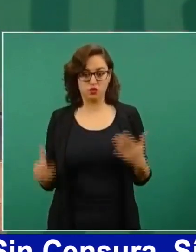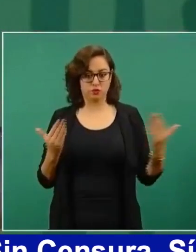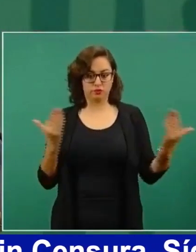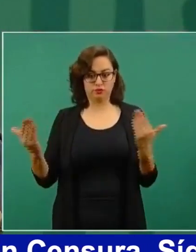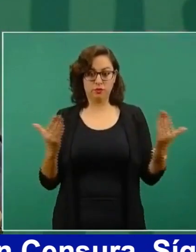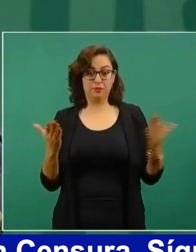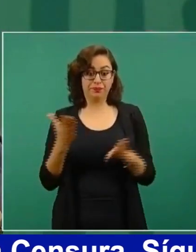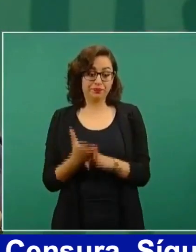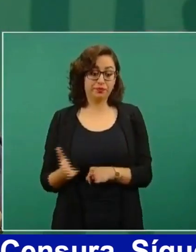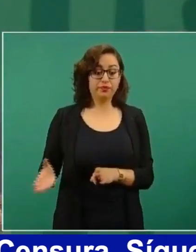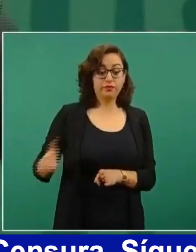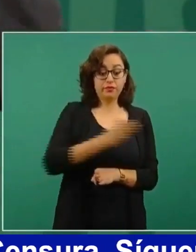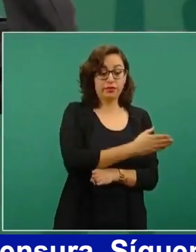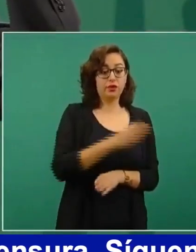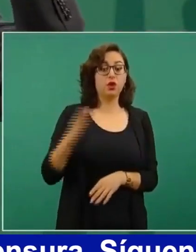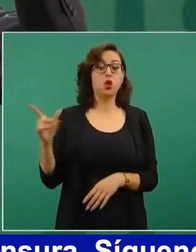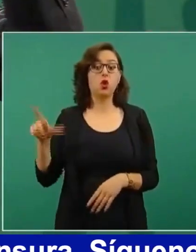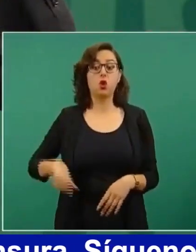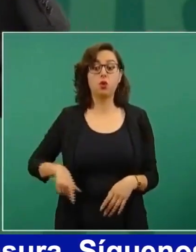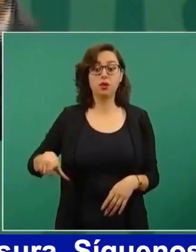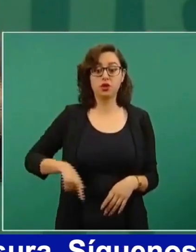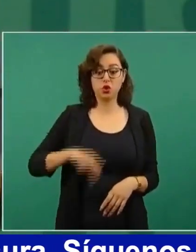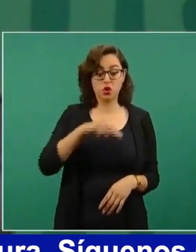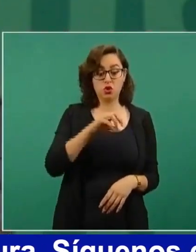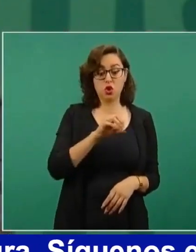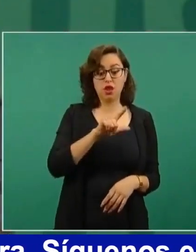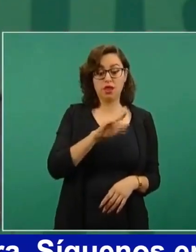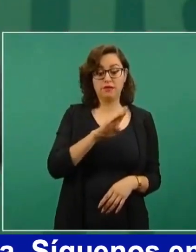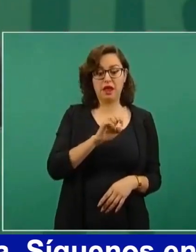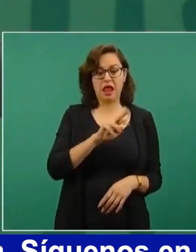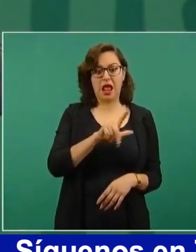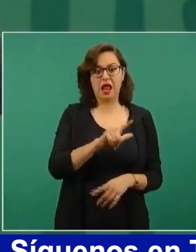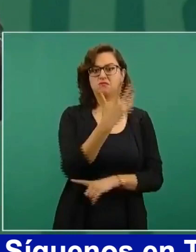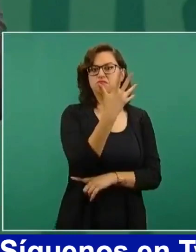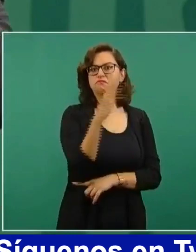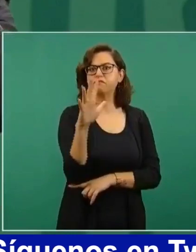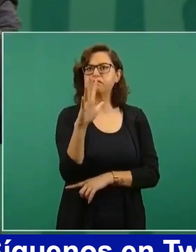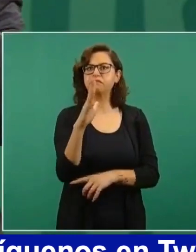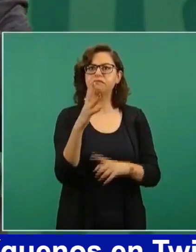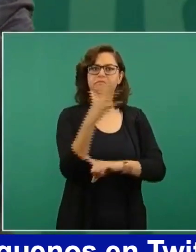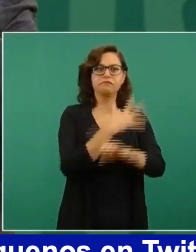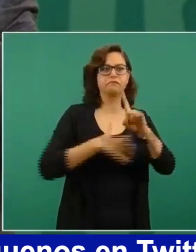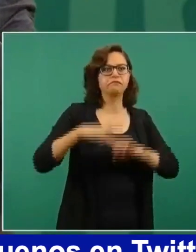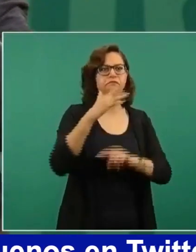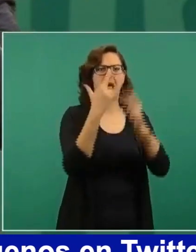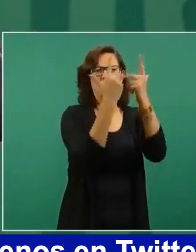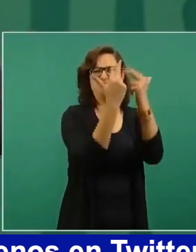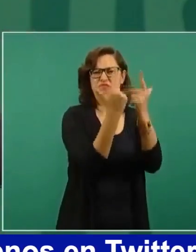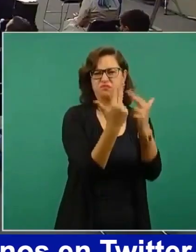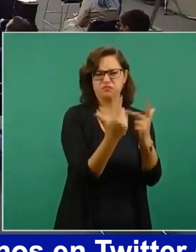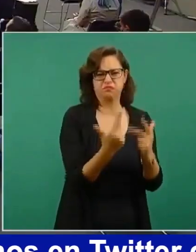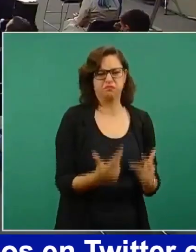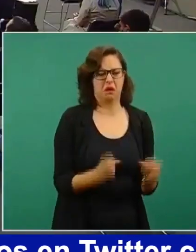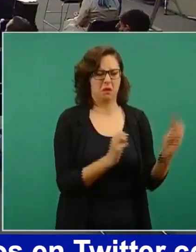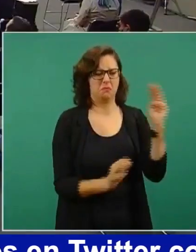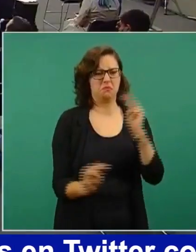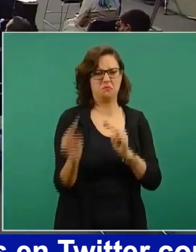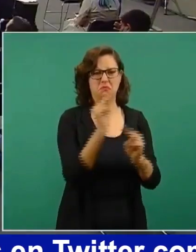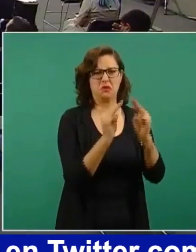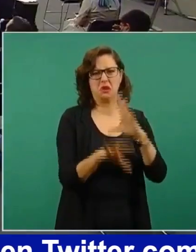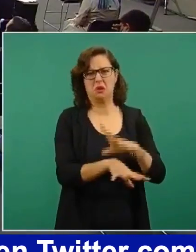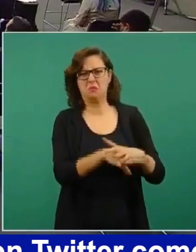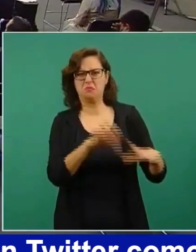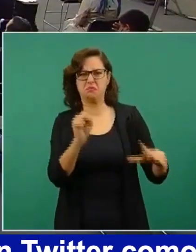neoliberales. Pruebas todas. No hemos dado una sola concesión para la explotación minera.